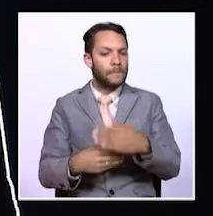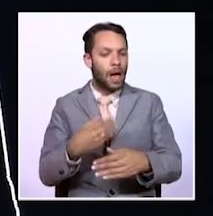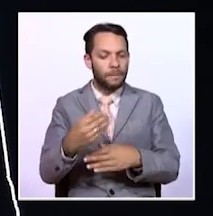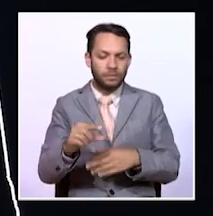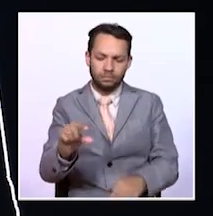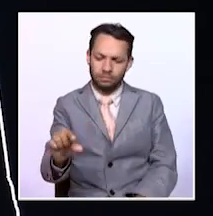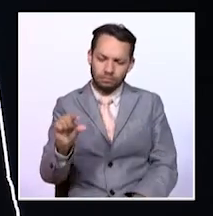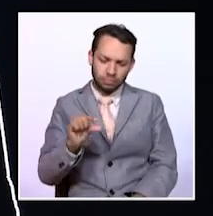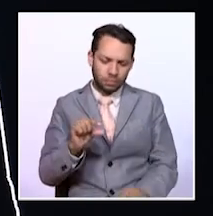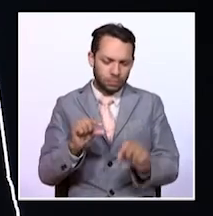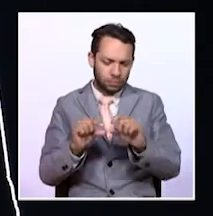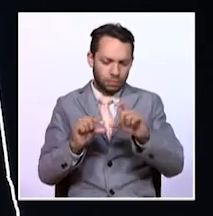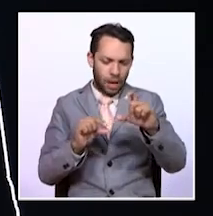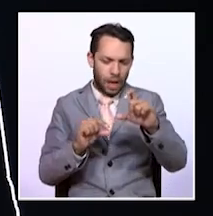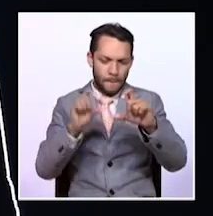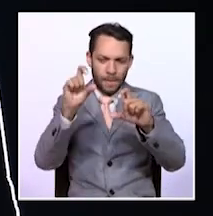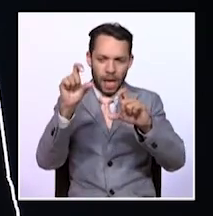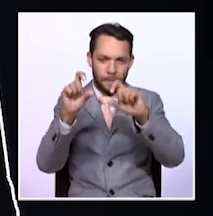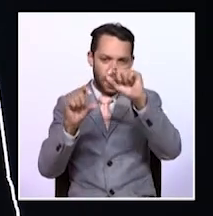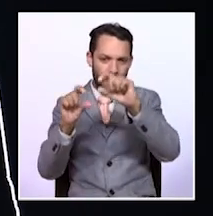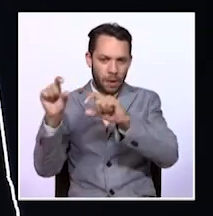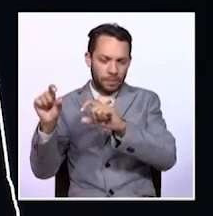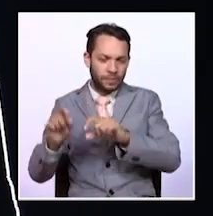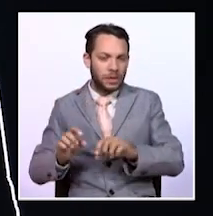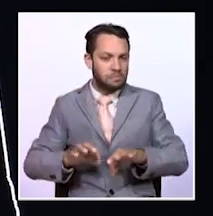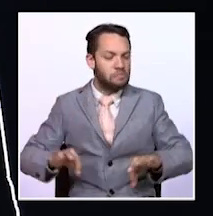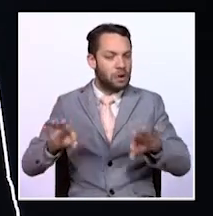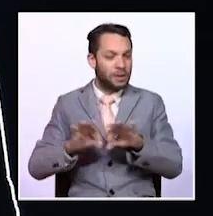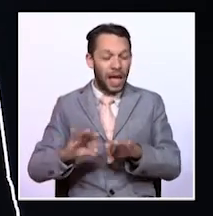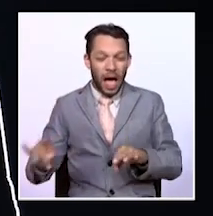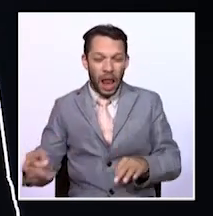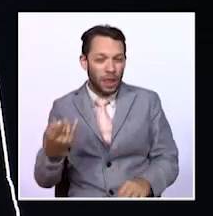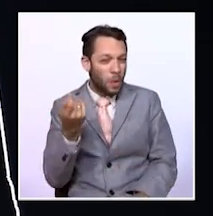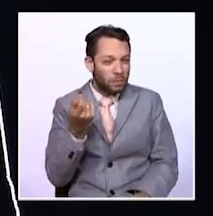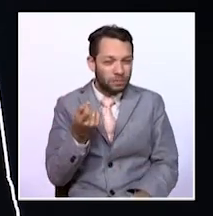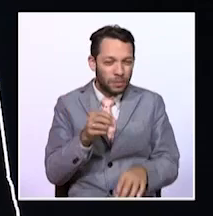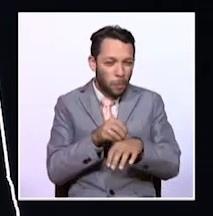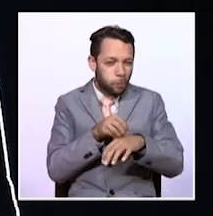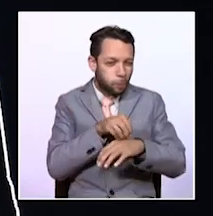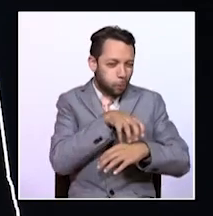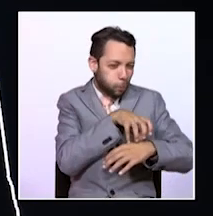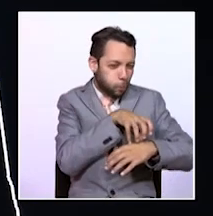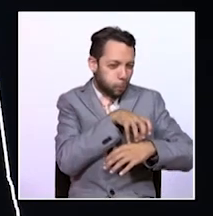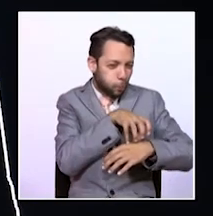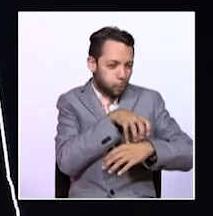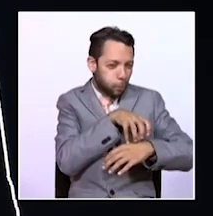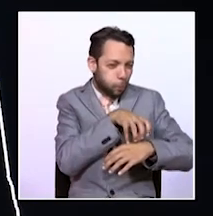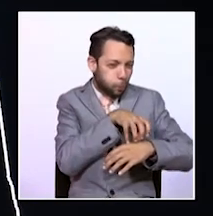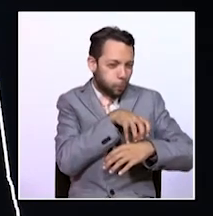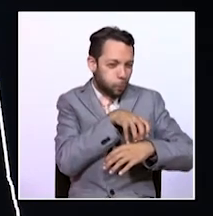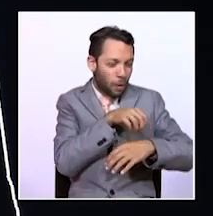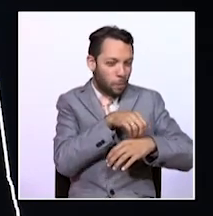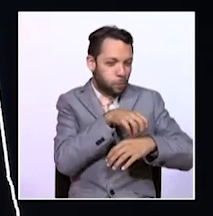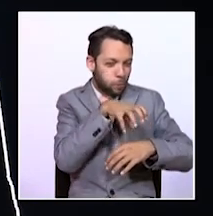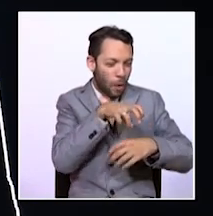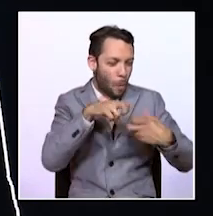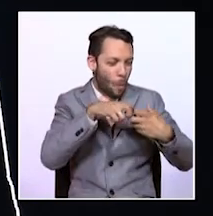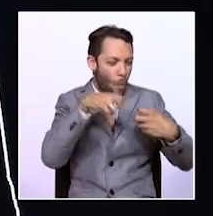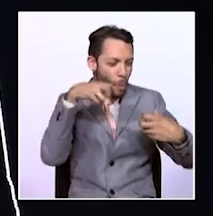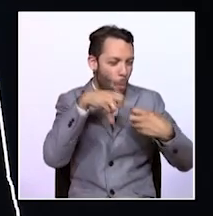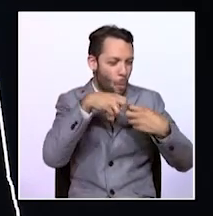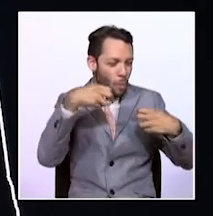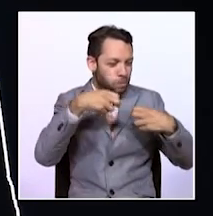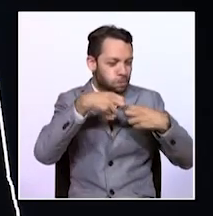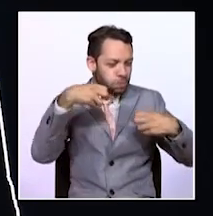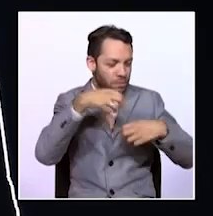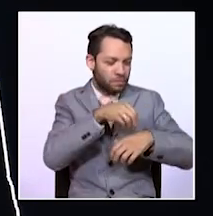logramos encontrar una masa que está todavía confinada, digamos, a la glándula y no ha sobrepasado la